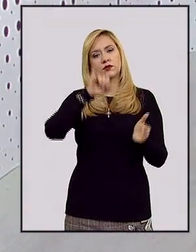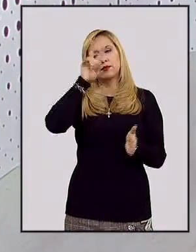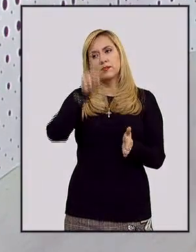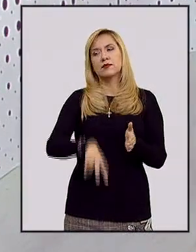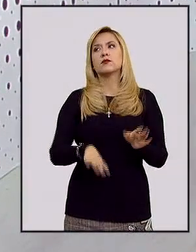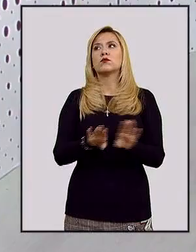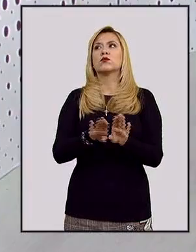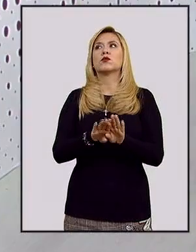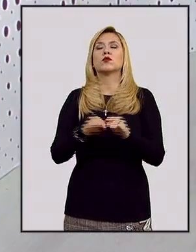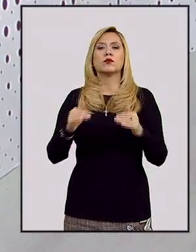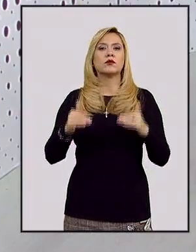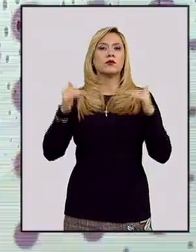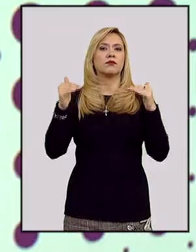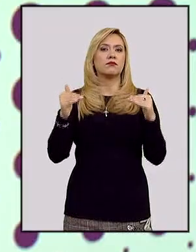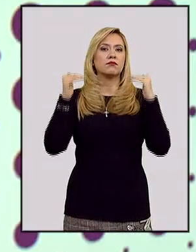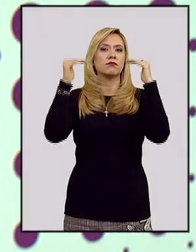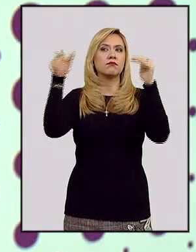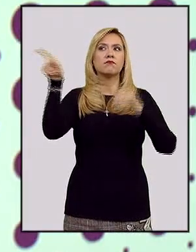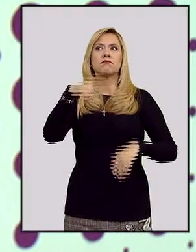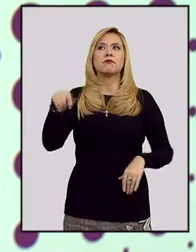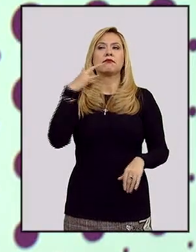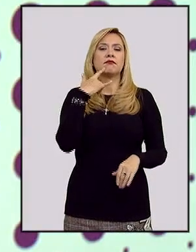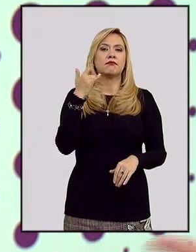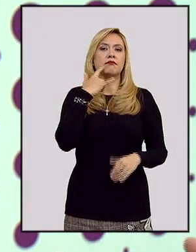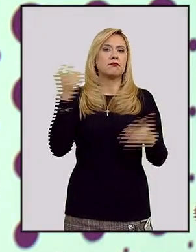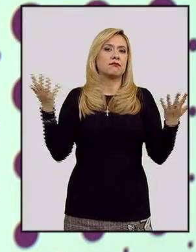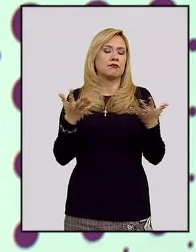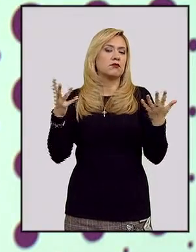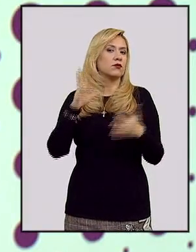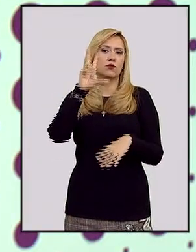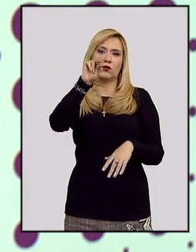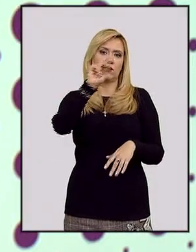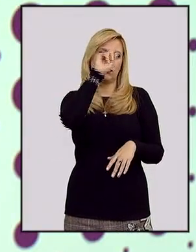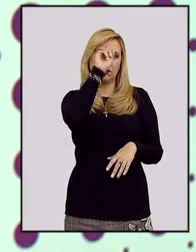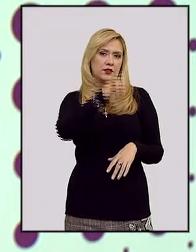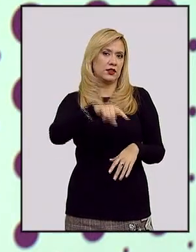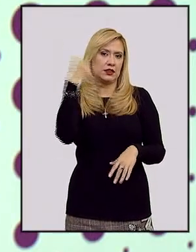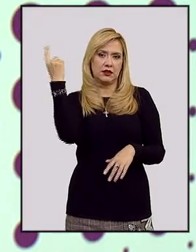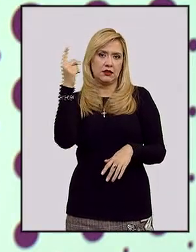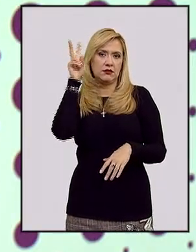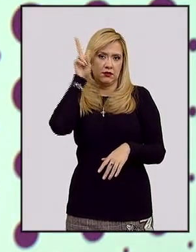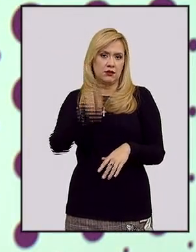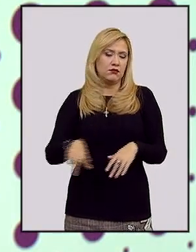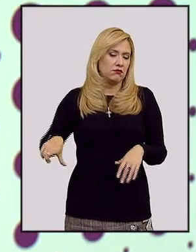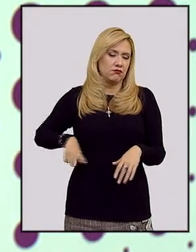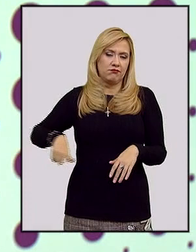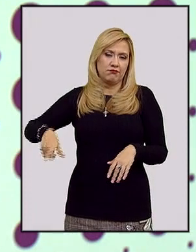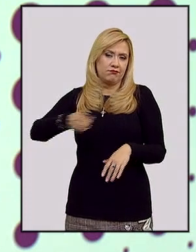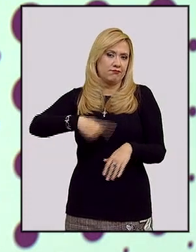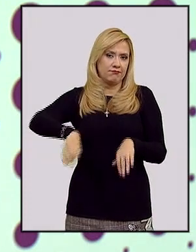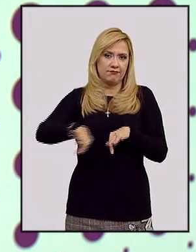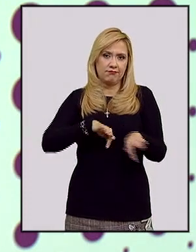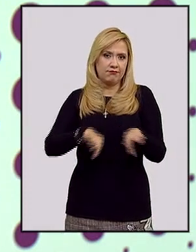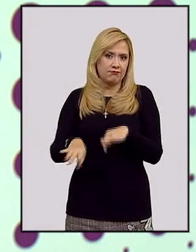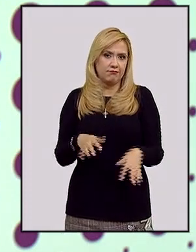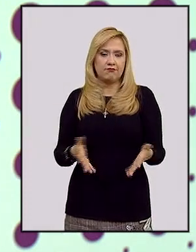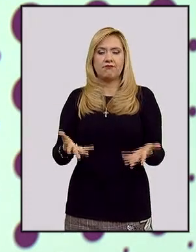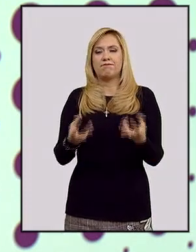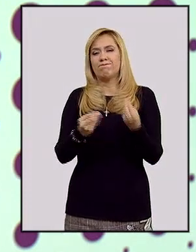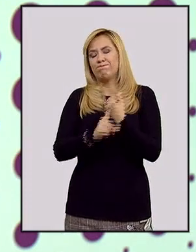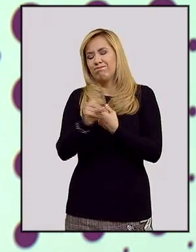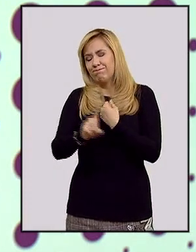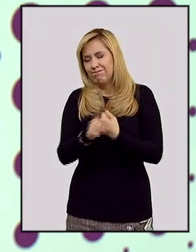avances y los esfuerzos que desde las instituciones públicas se han hecho. No es fácil el servicio público, hay un montón de